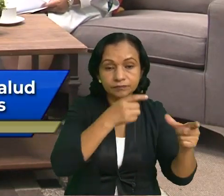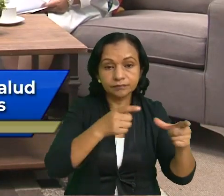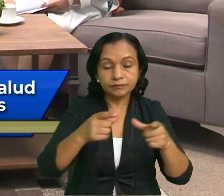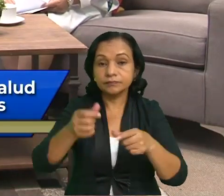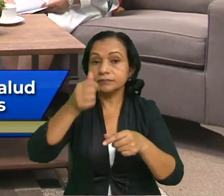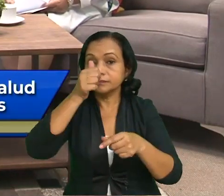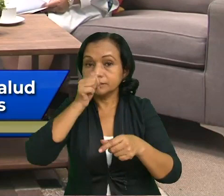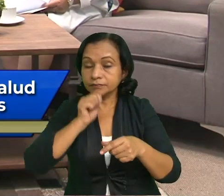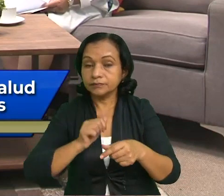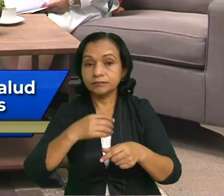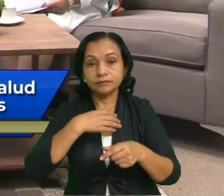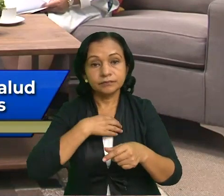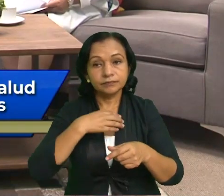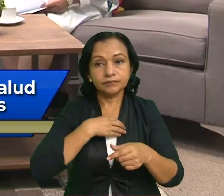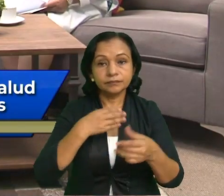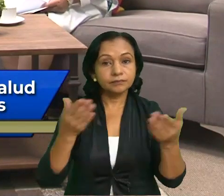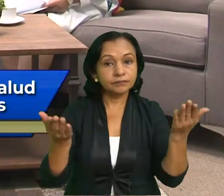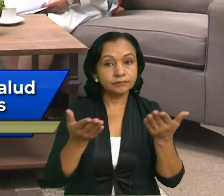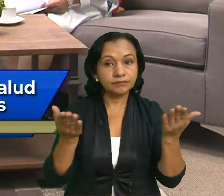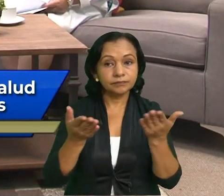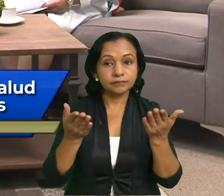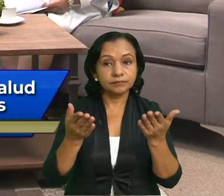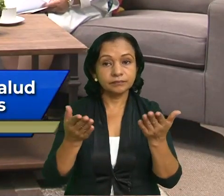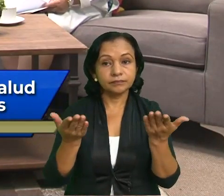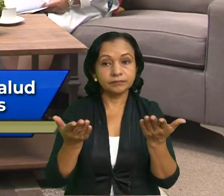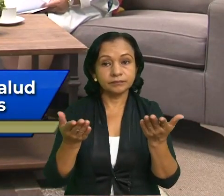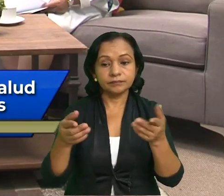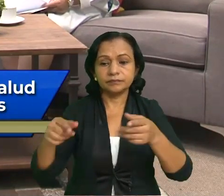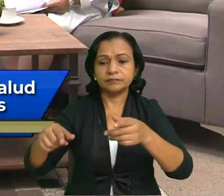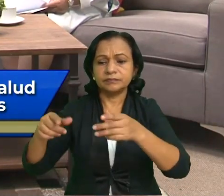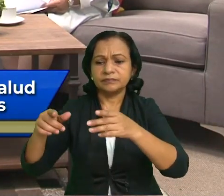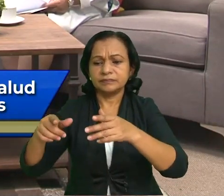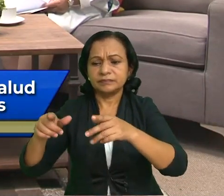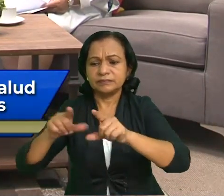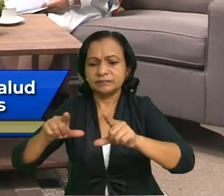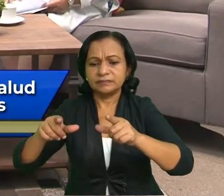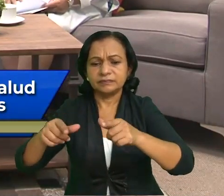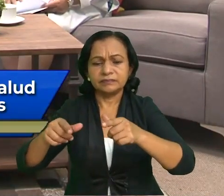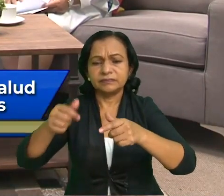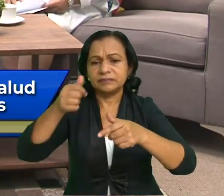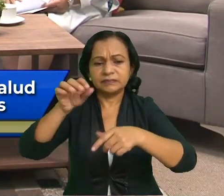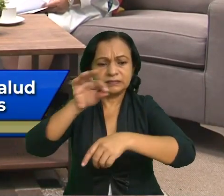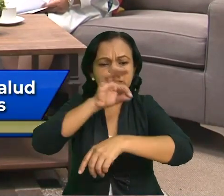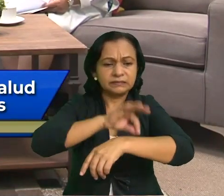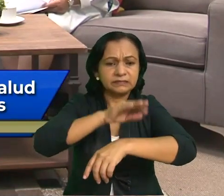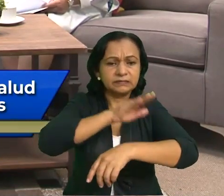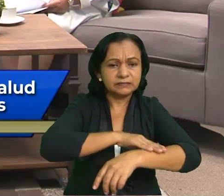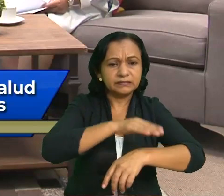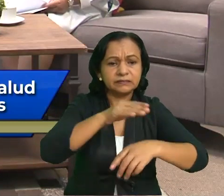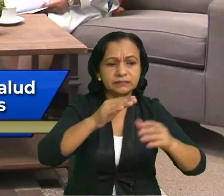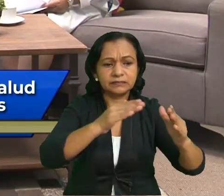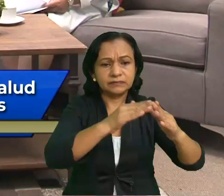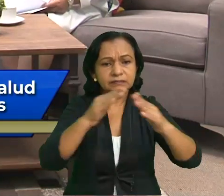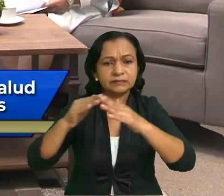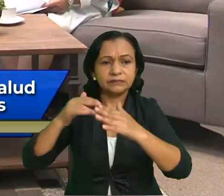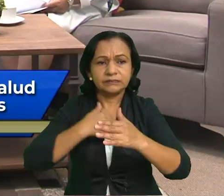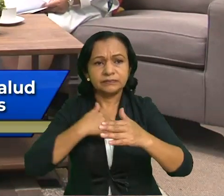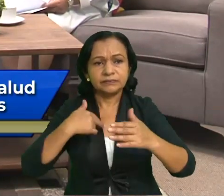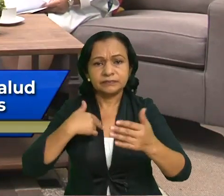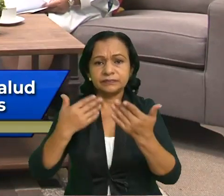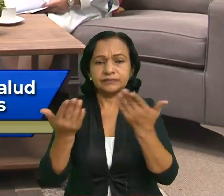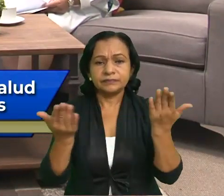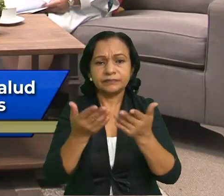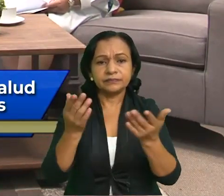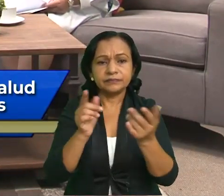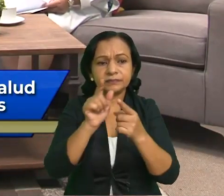agua de consumo humano de cómo evitar la presencia de criaderos alrededor de sus casas para evitar la situación del dengue que ya en este momento habíamos revisado en